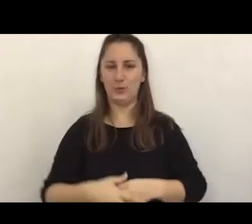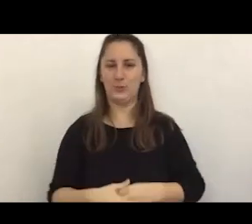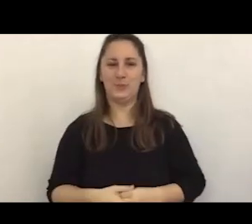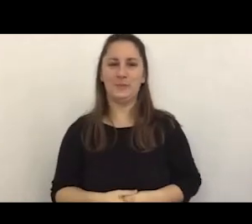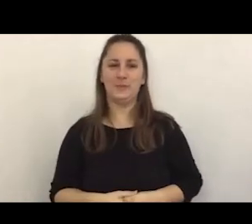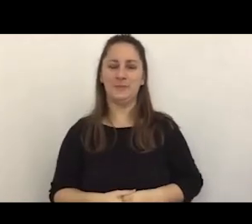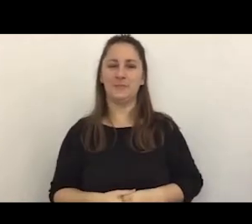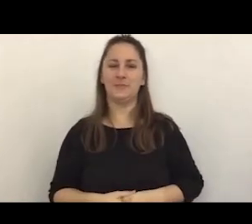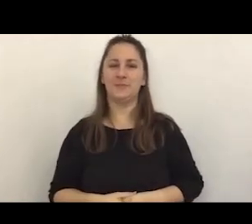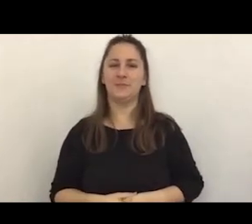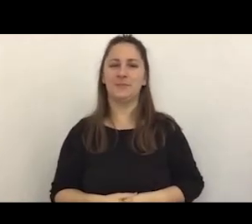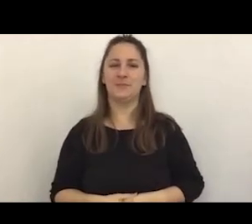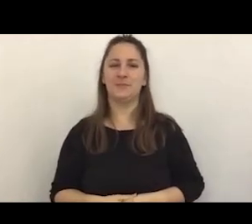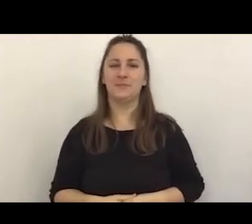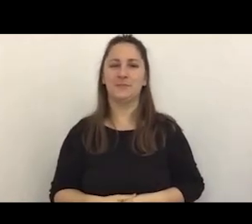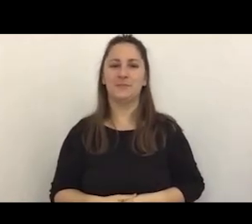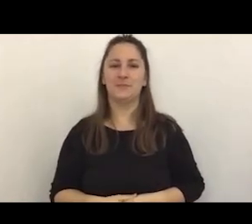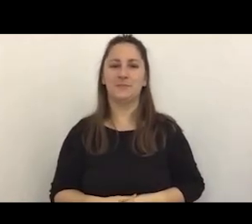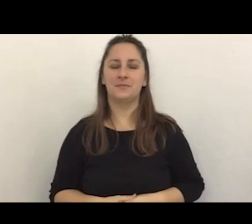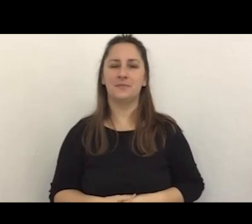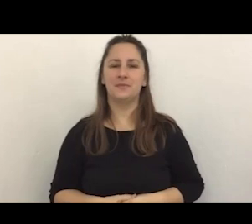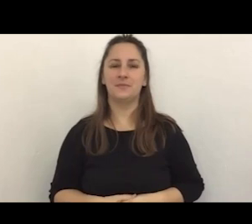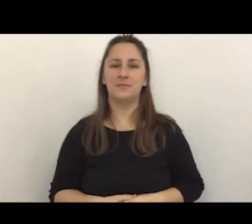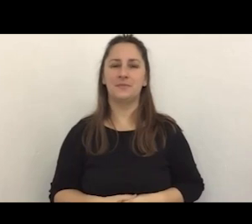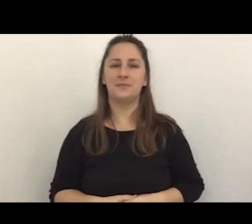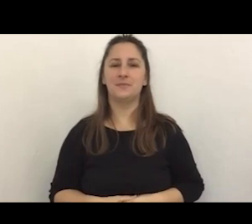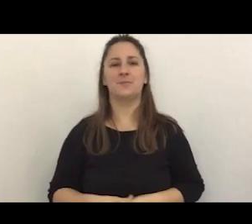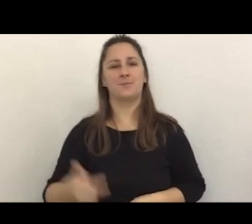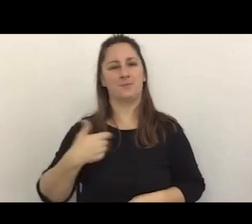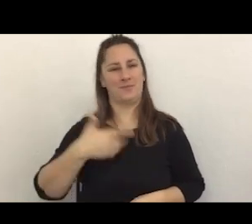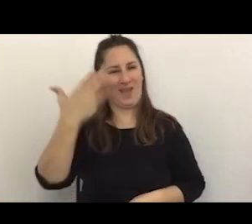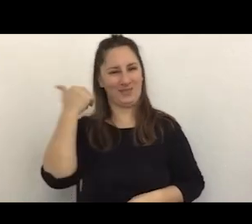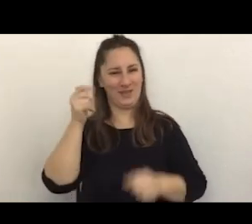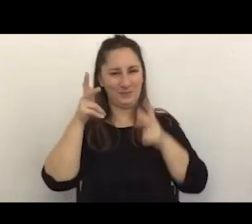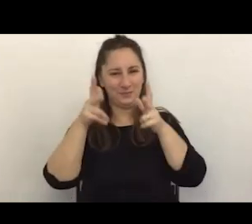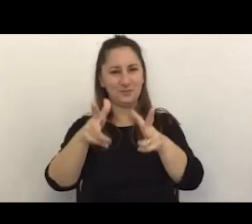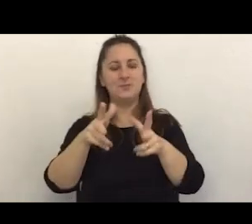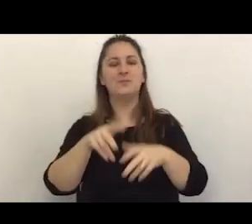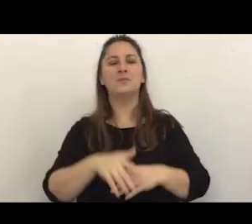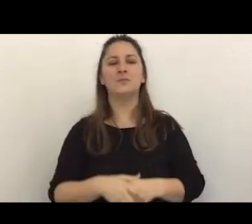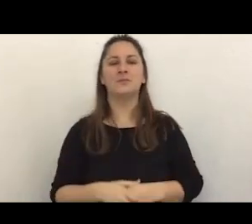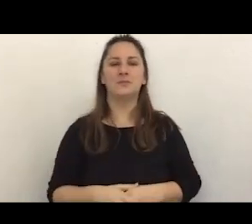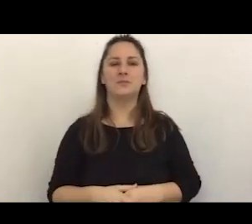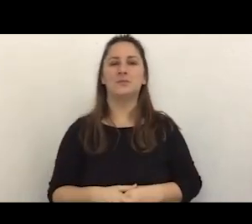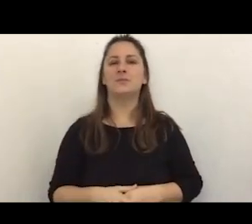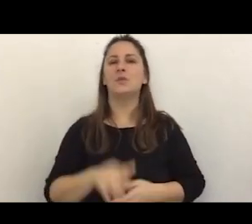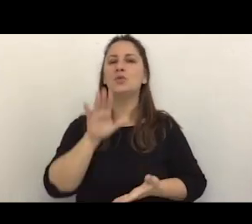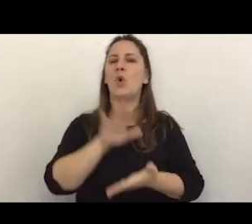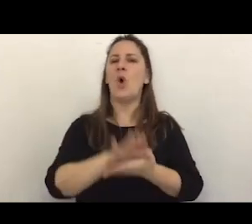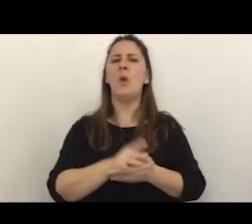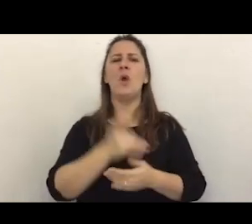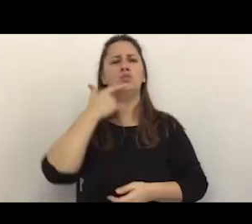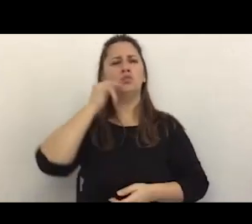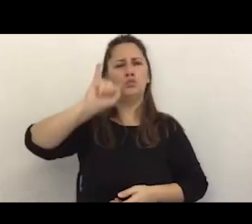Muy bien. Les decía, con relación al consentimiento,